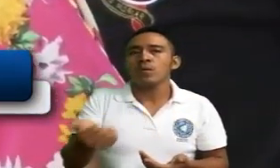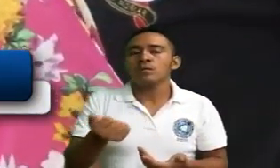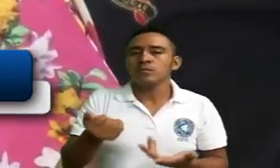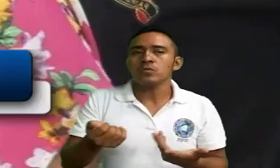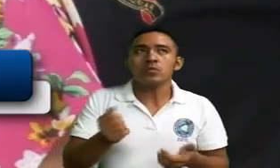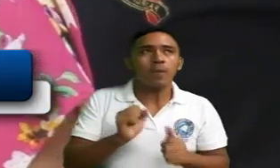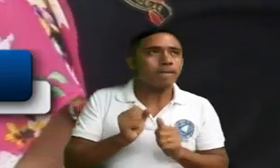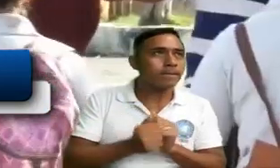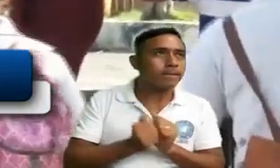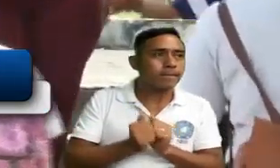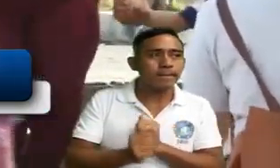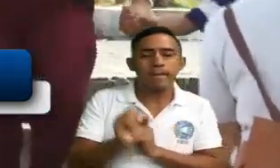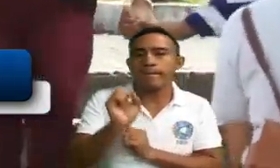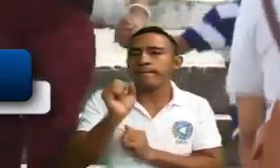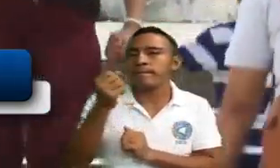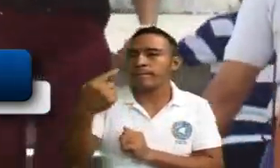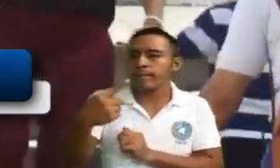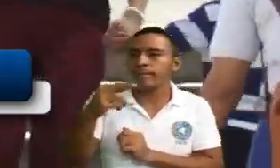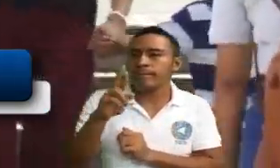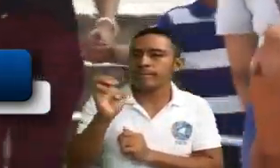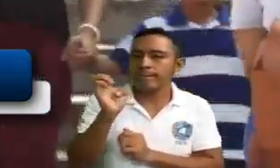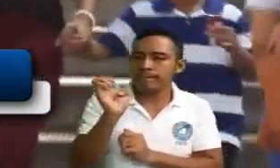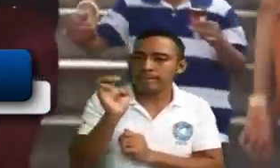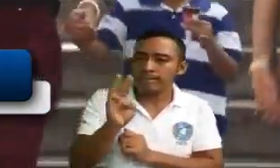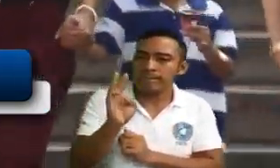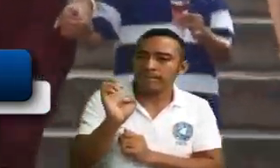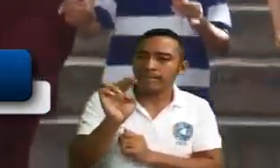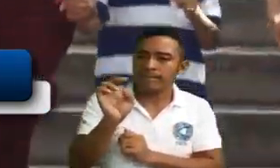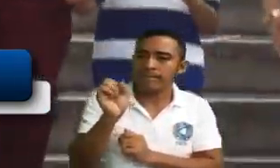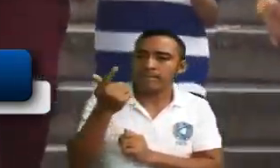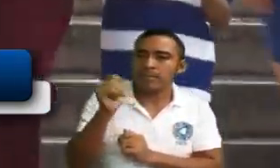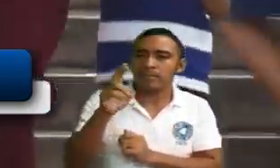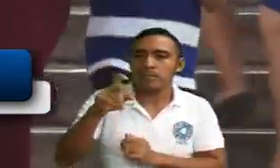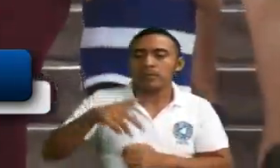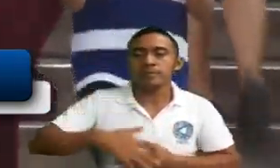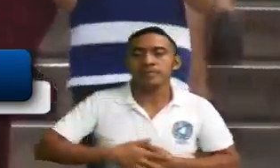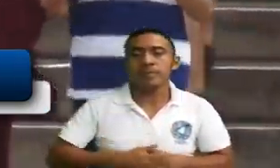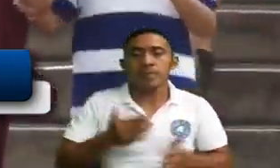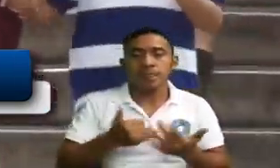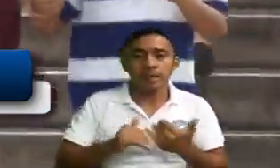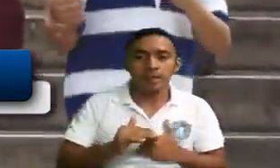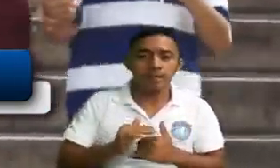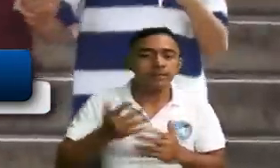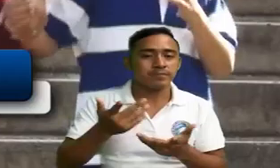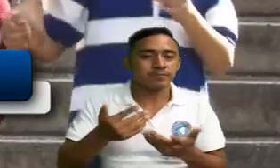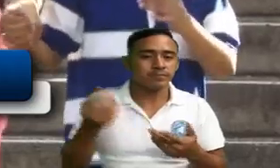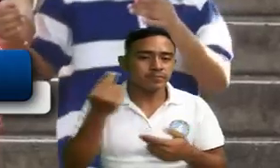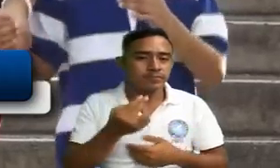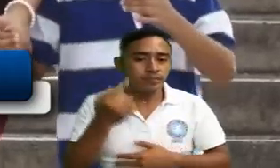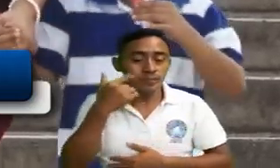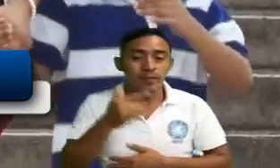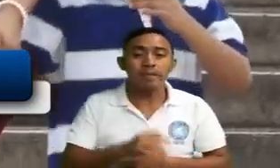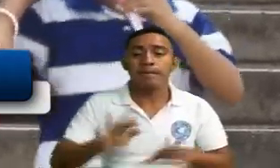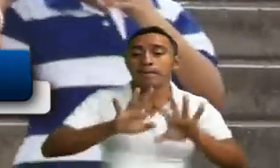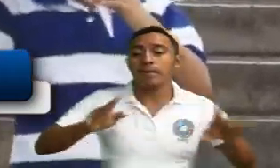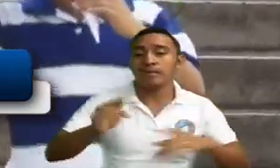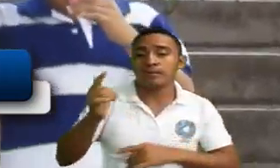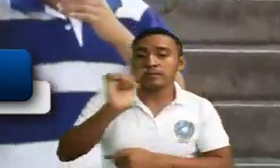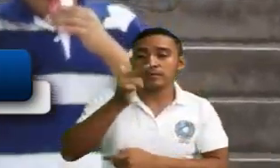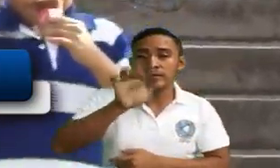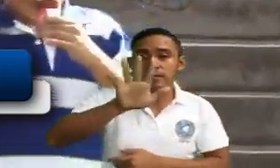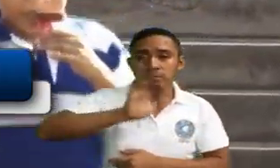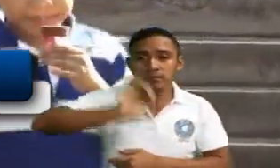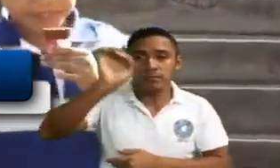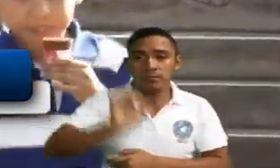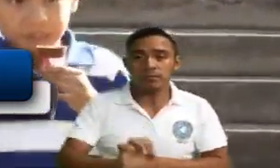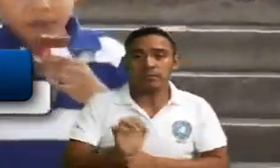un síndrome premenstrual? Correcto. Entonces, lo más común, el 75% de las mujeres con síndrome premenstrual tienen